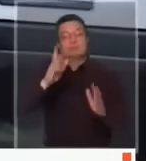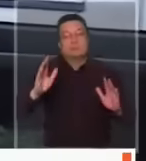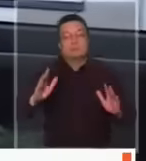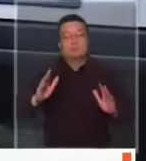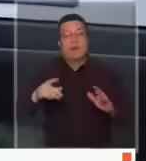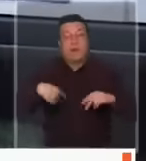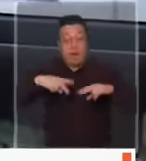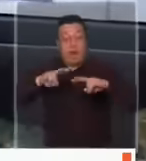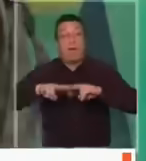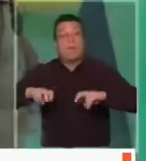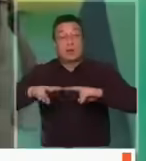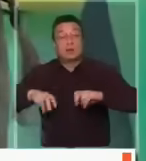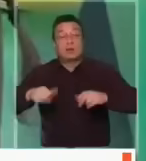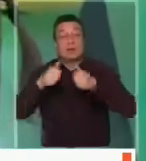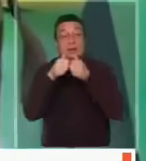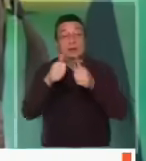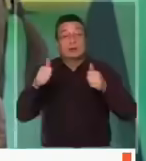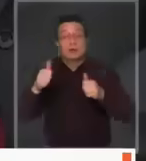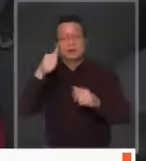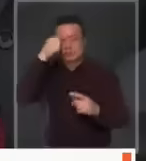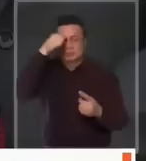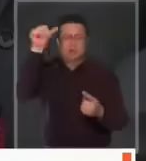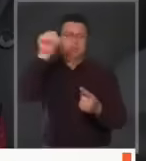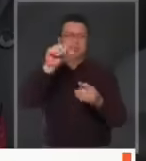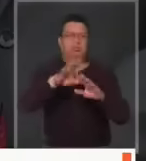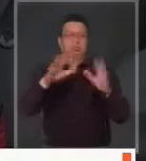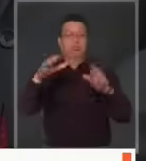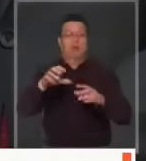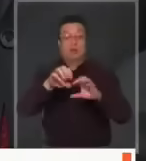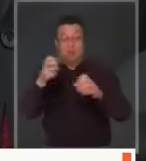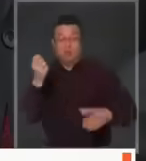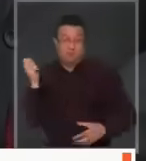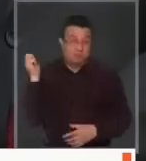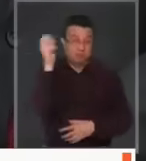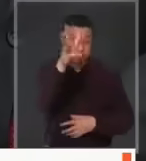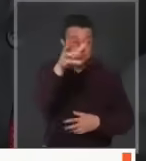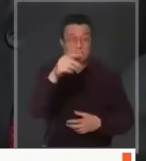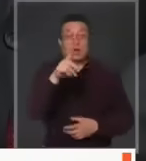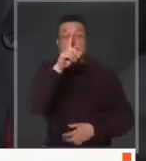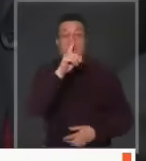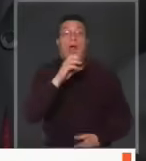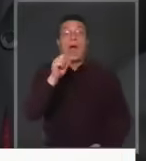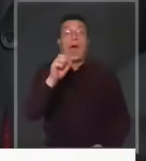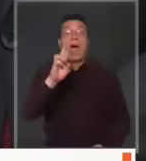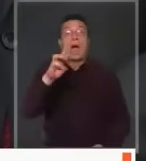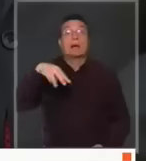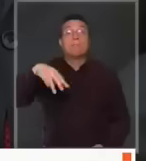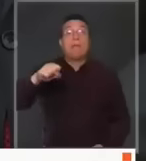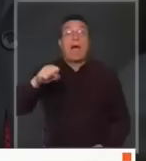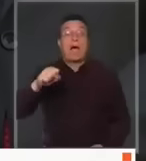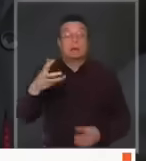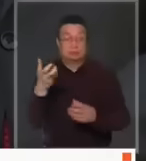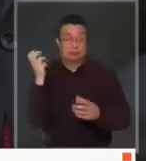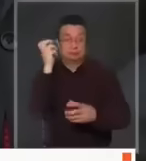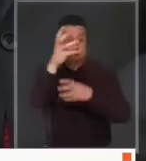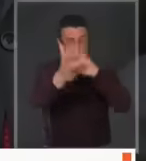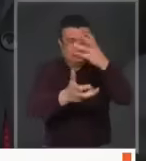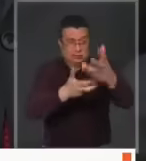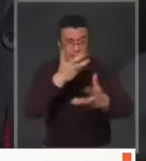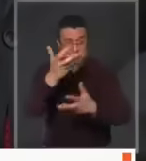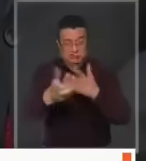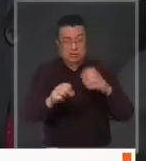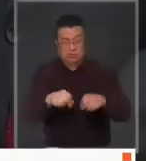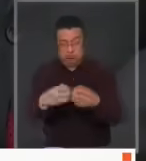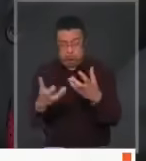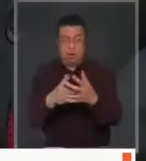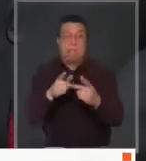las investigaciones, las autoridades condenaron el hecho. Las bombas molotov son armas. Son armas con un poder